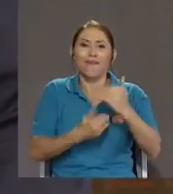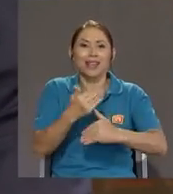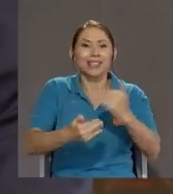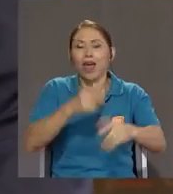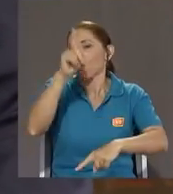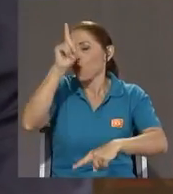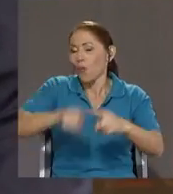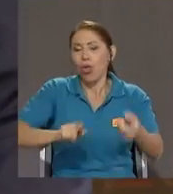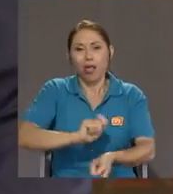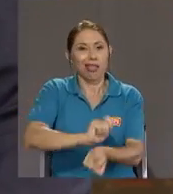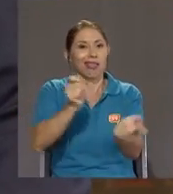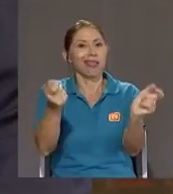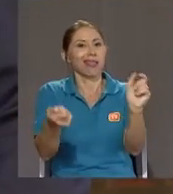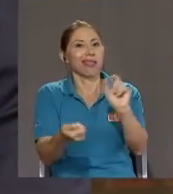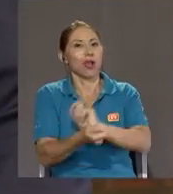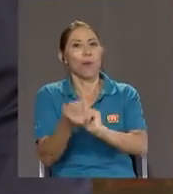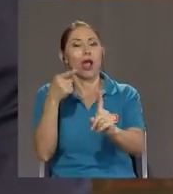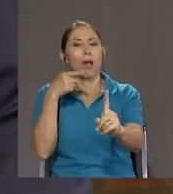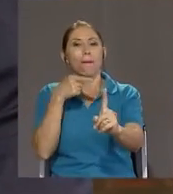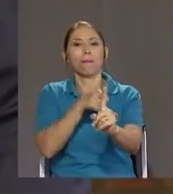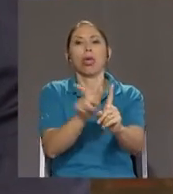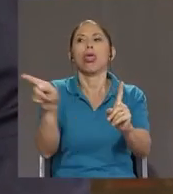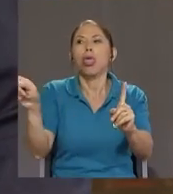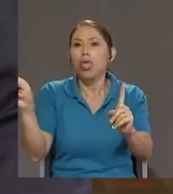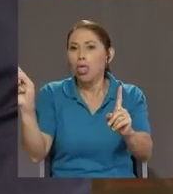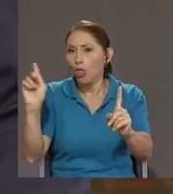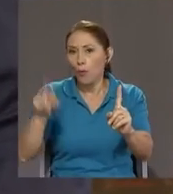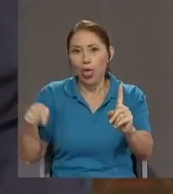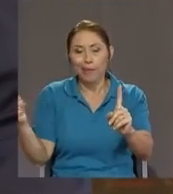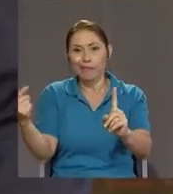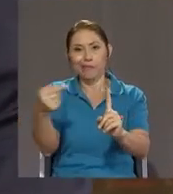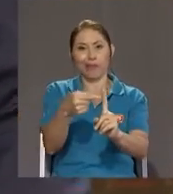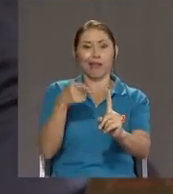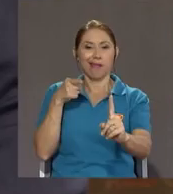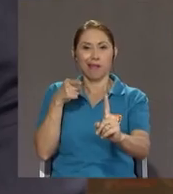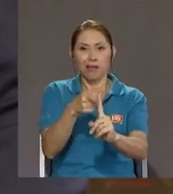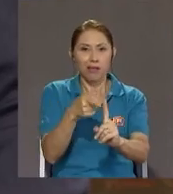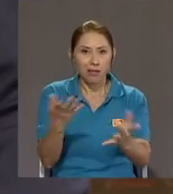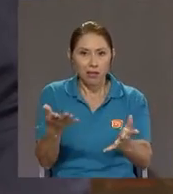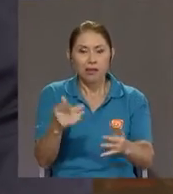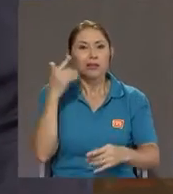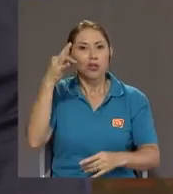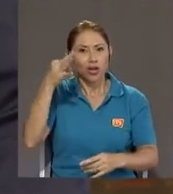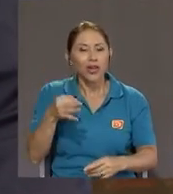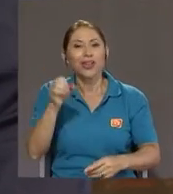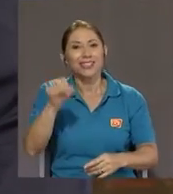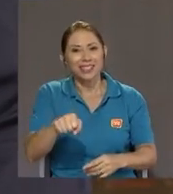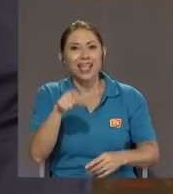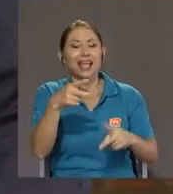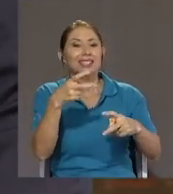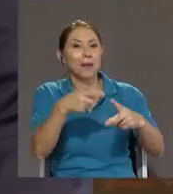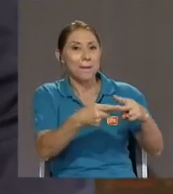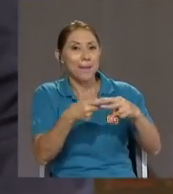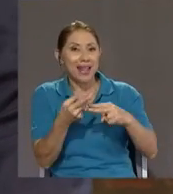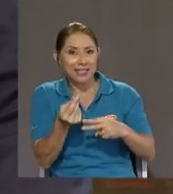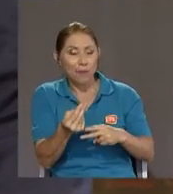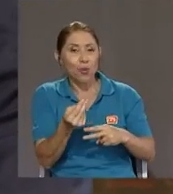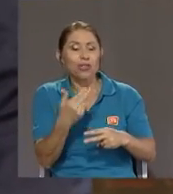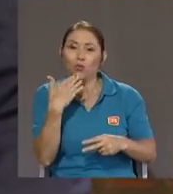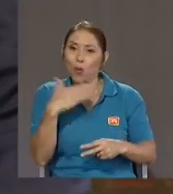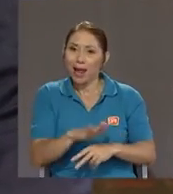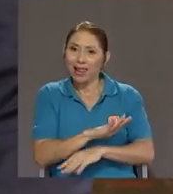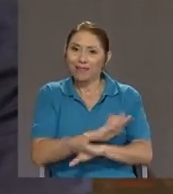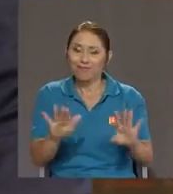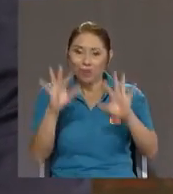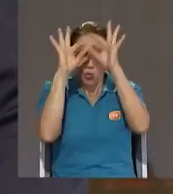que fuera por buen camino. Yo creo que sí, ese préstamo estuvo mal, generó desperdicio y lujo en las universidades.